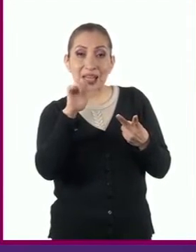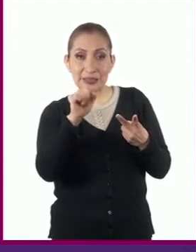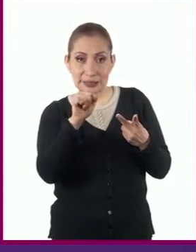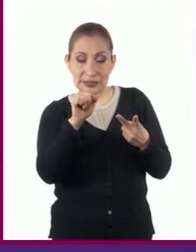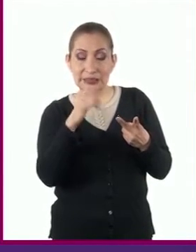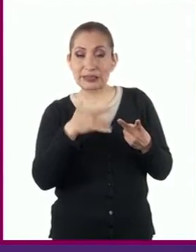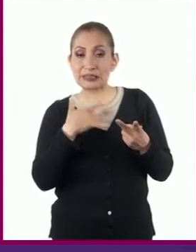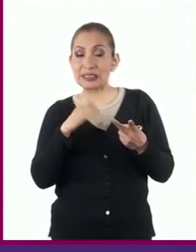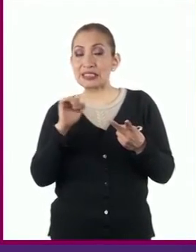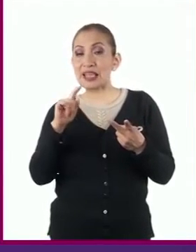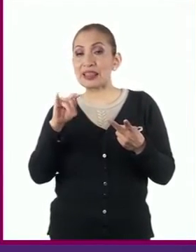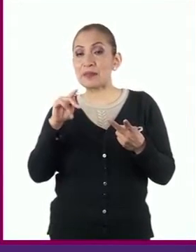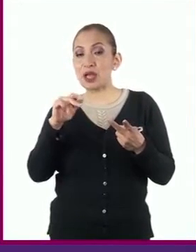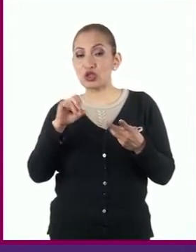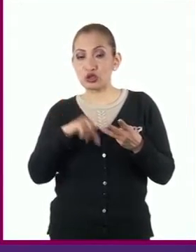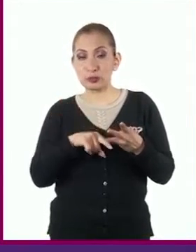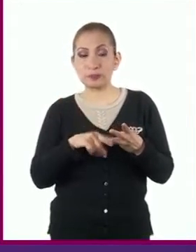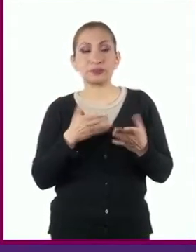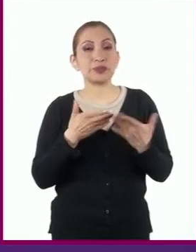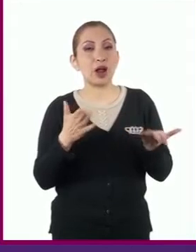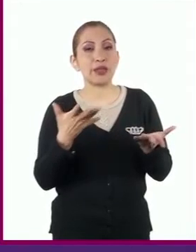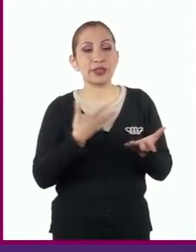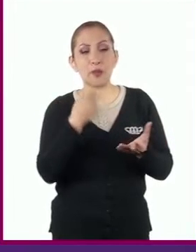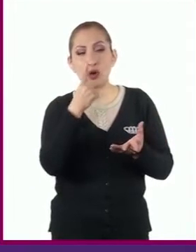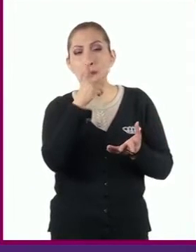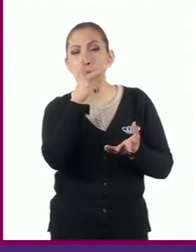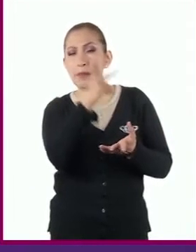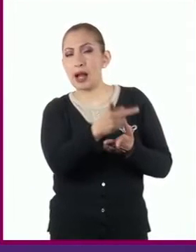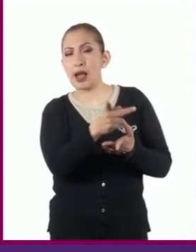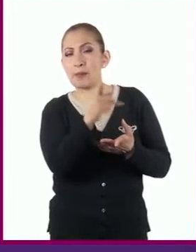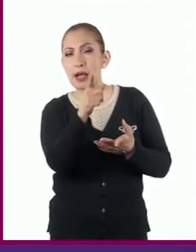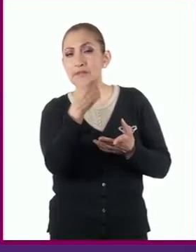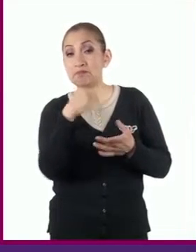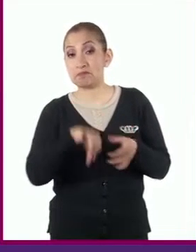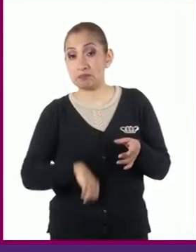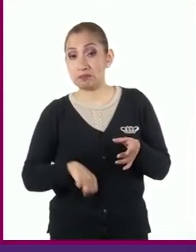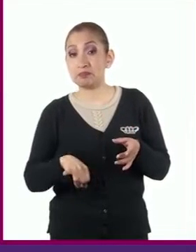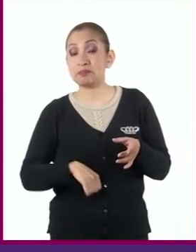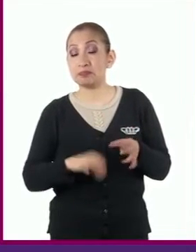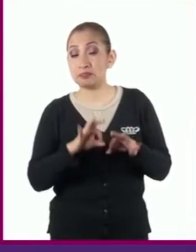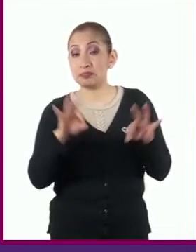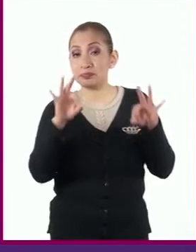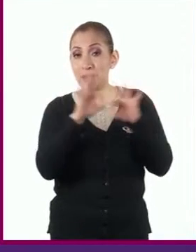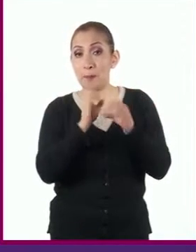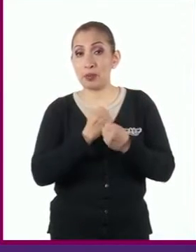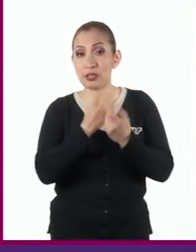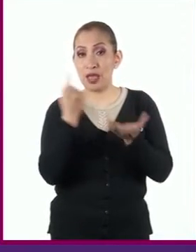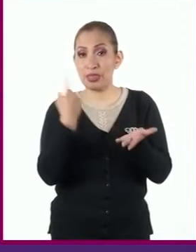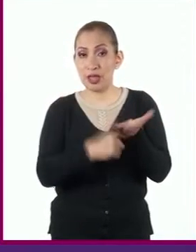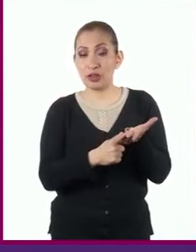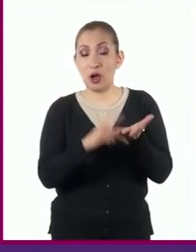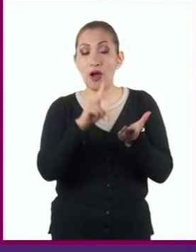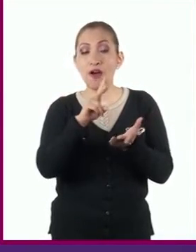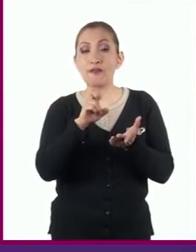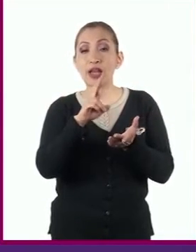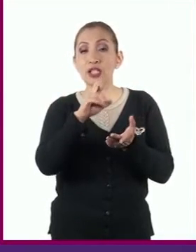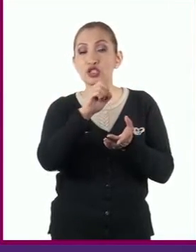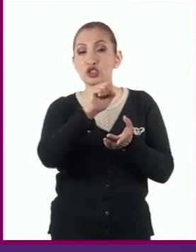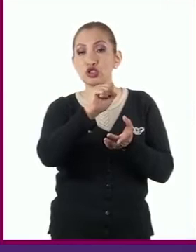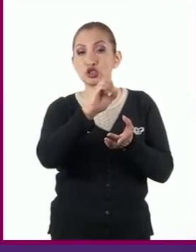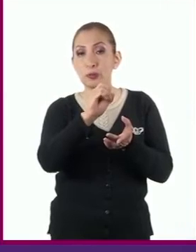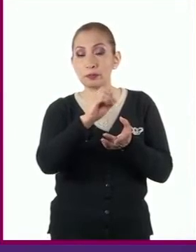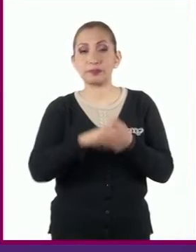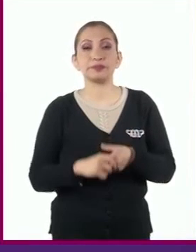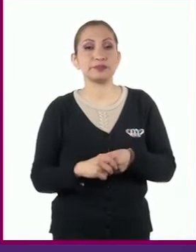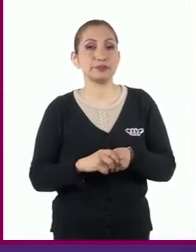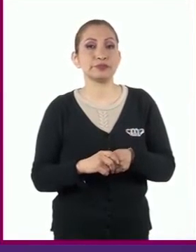y sentimientos. Ahora bien, tenemos aquí una palabra muy interesante y muy importante en la poesía, verso,